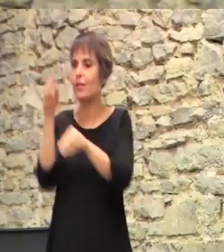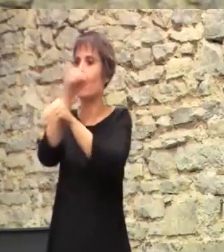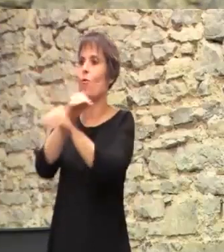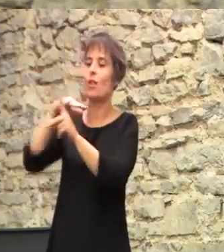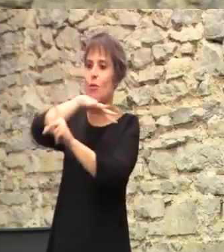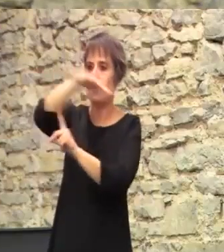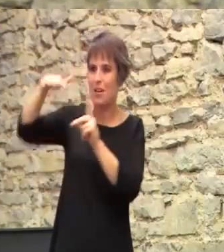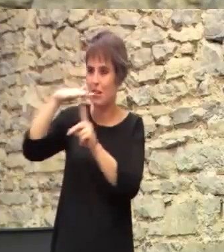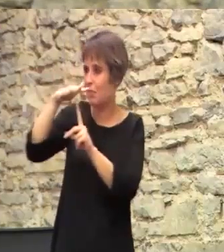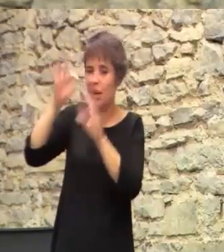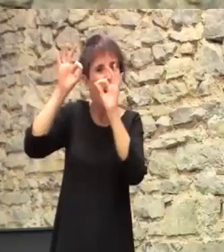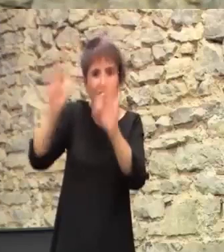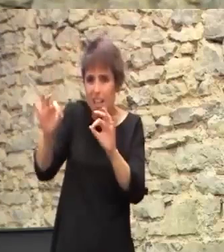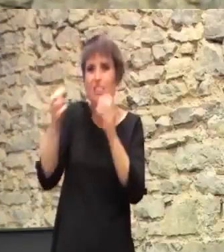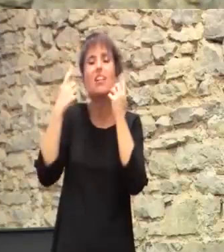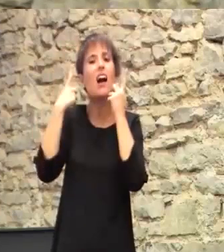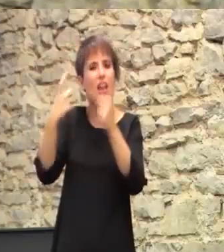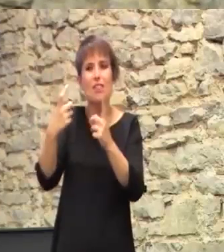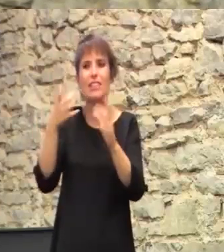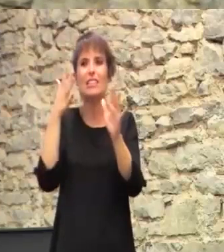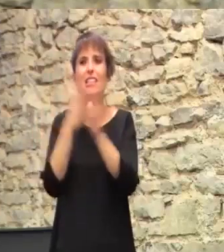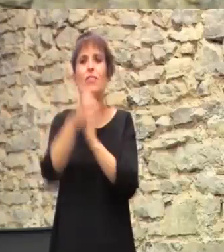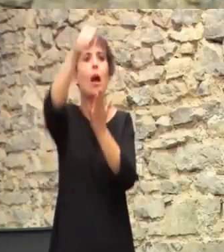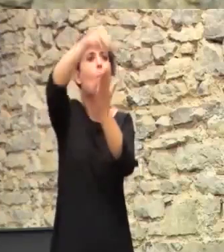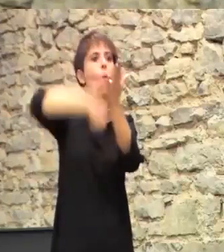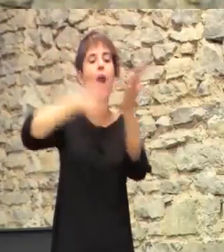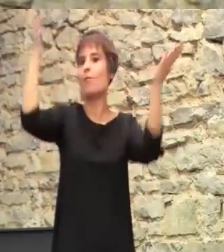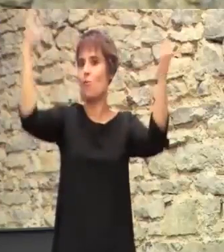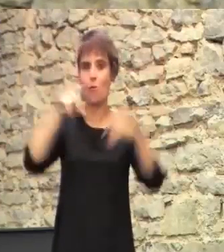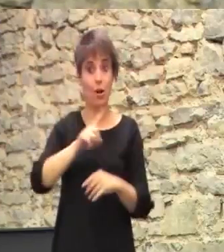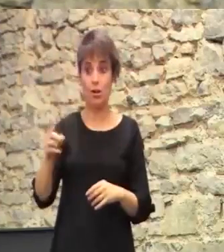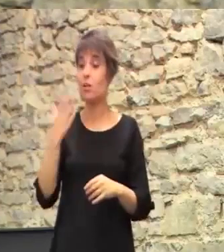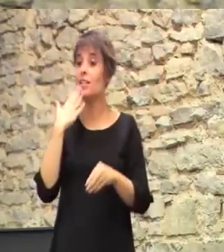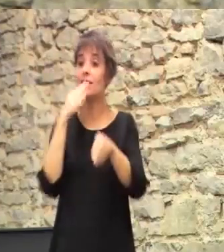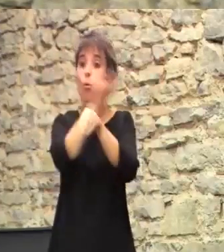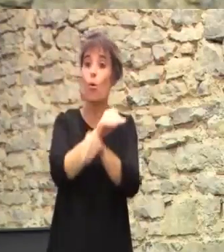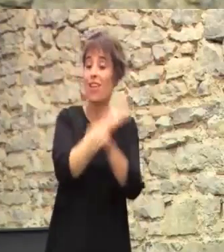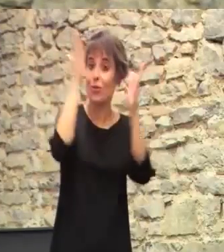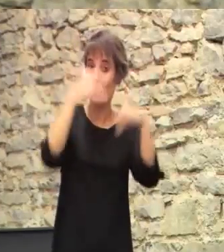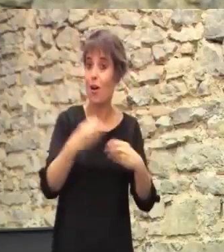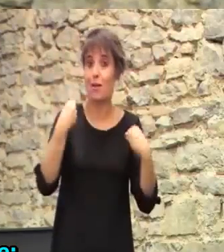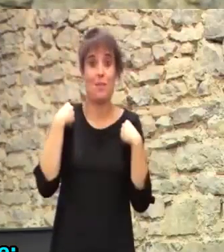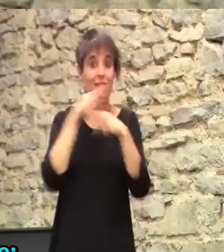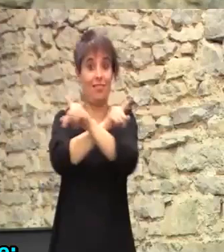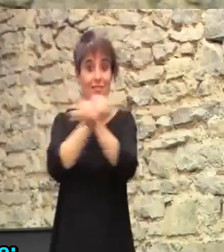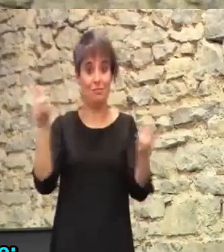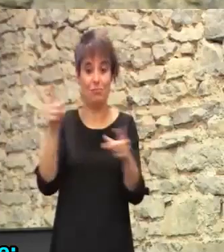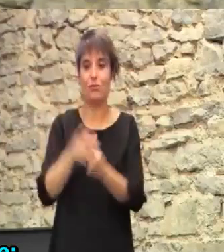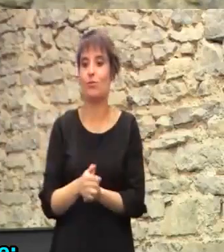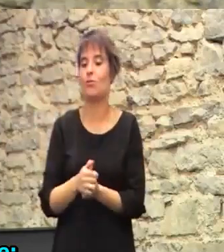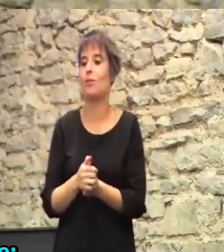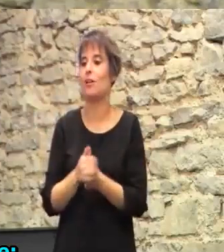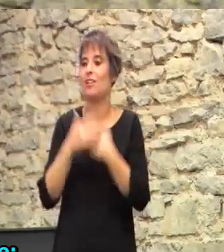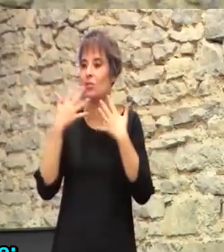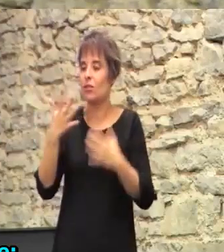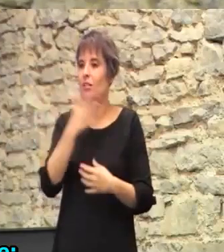es decir no neguemos más no hagamos como que no existen porque sin cuidados no hay vida entonces en lugar